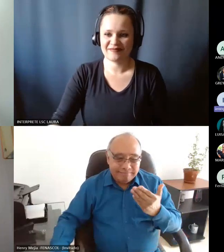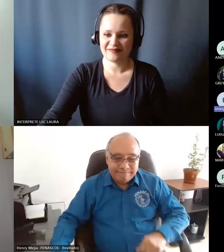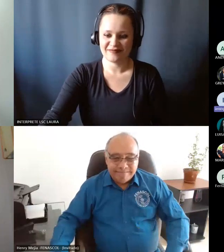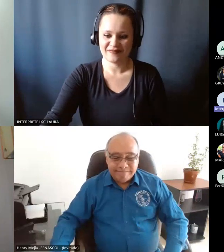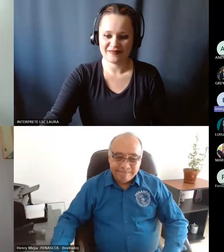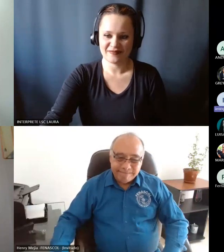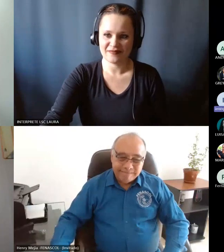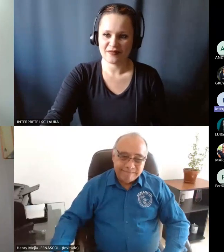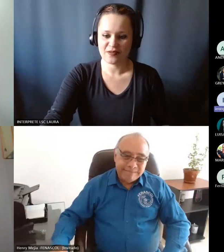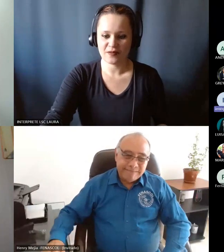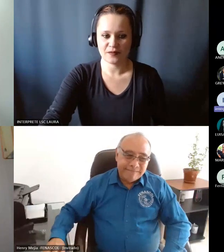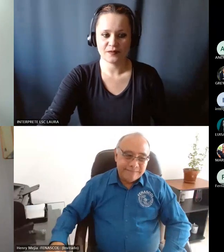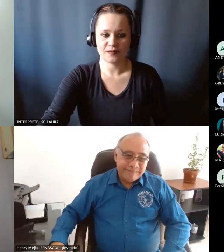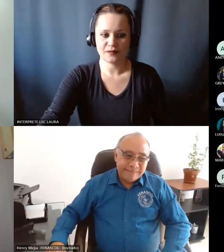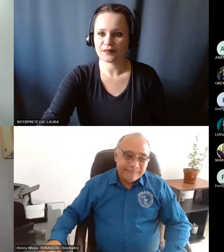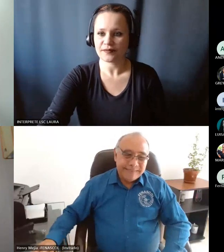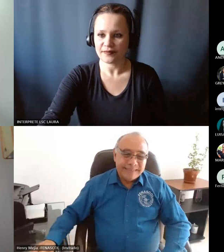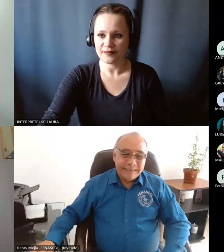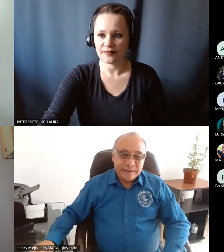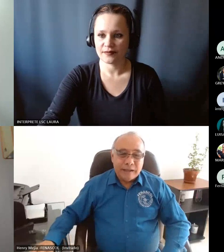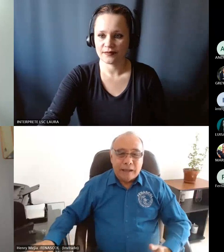claro Muchas gracias